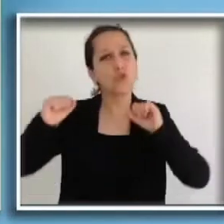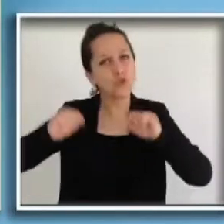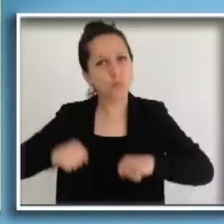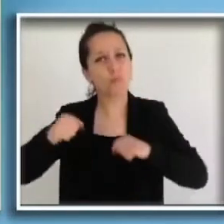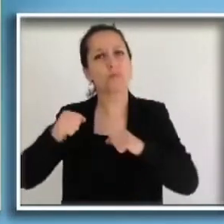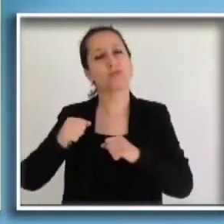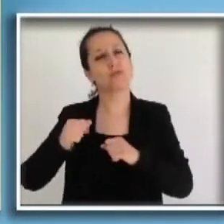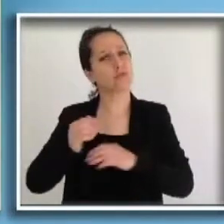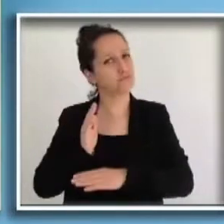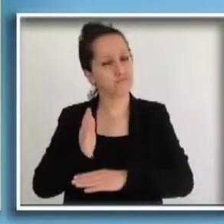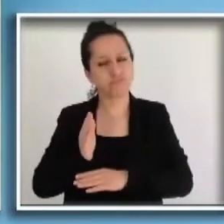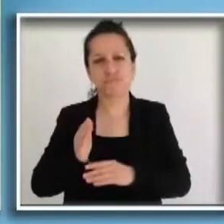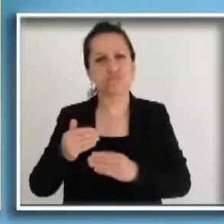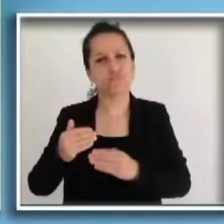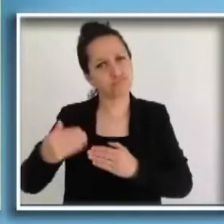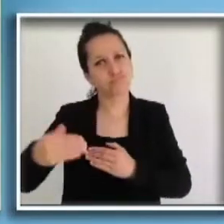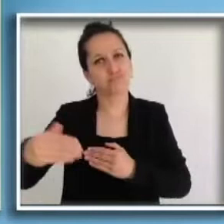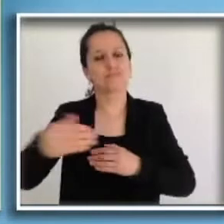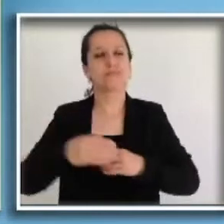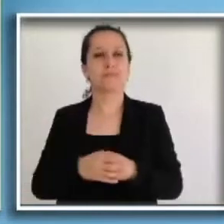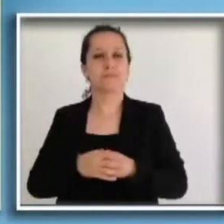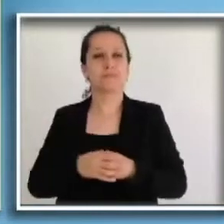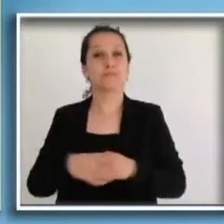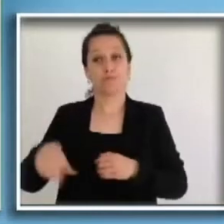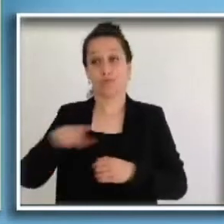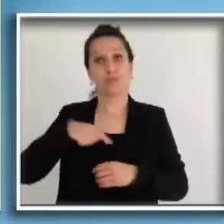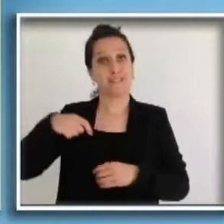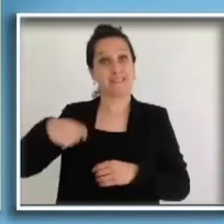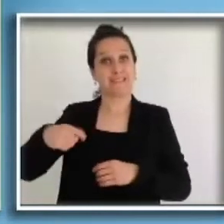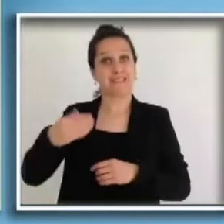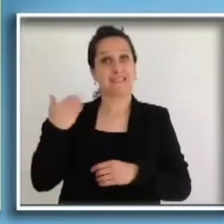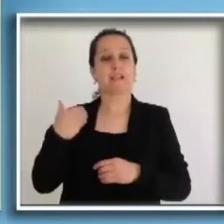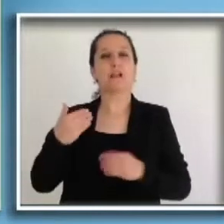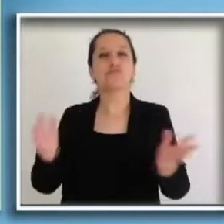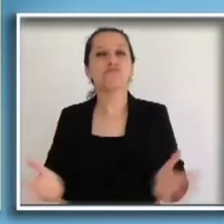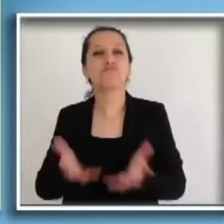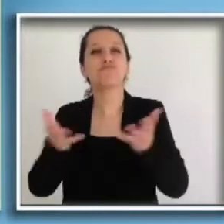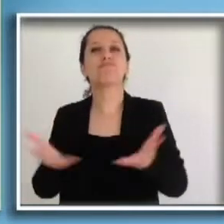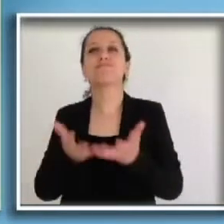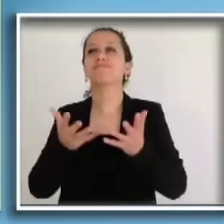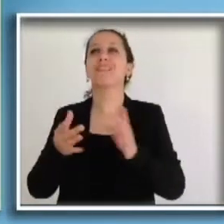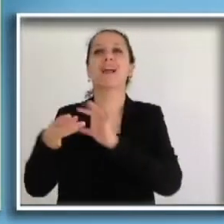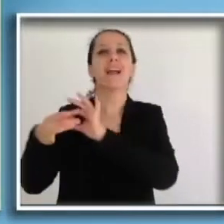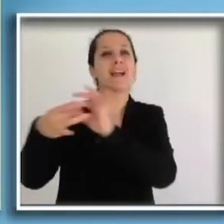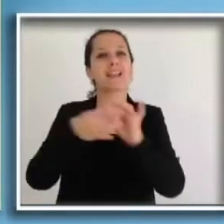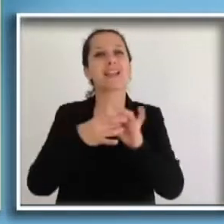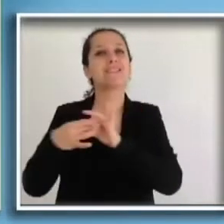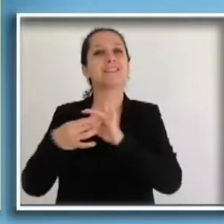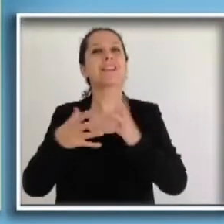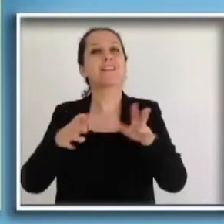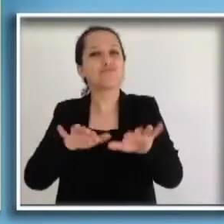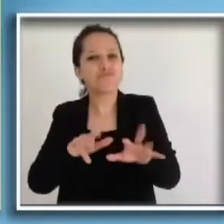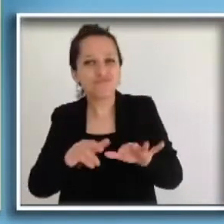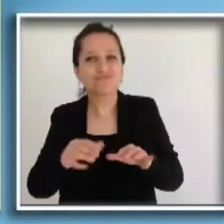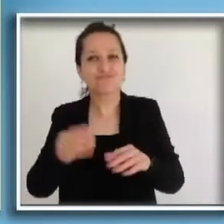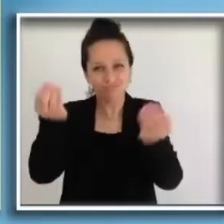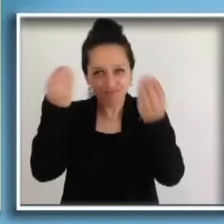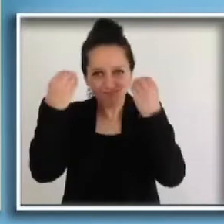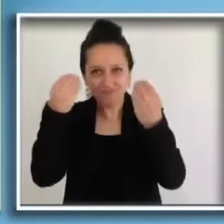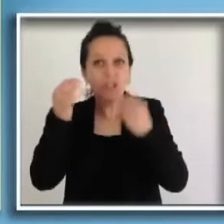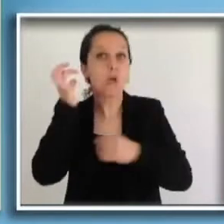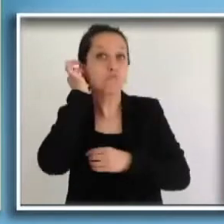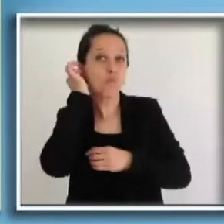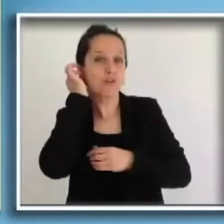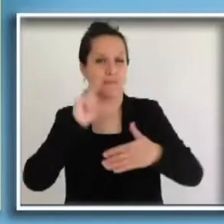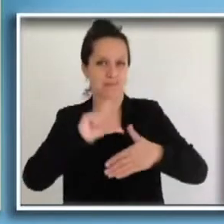nuestra presidencia impulsamos la alianza regional para la digitalización de las mujeres en América Latina y el Caribe con el